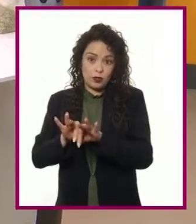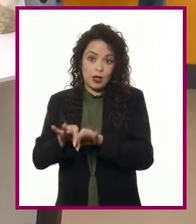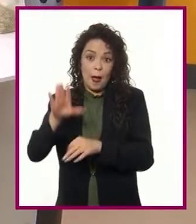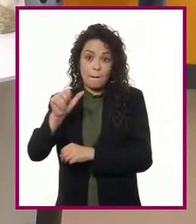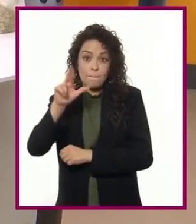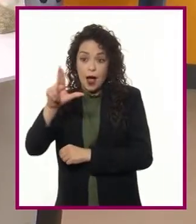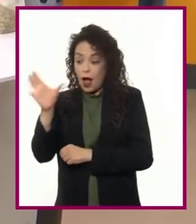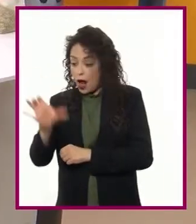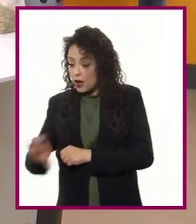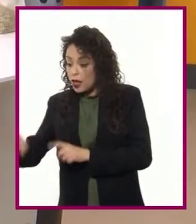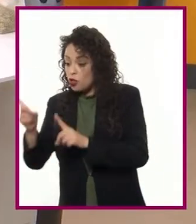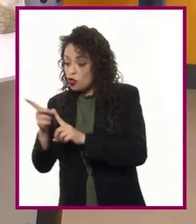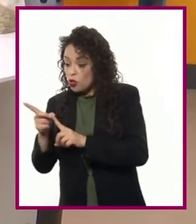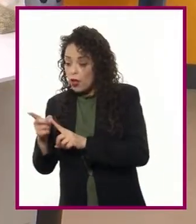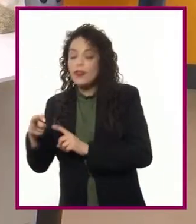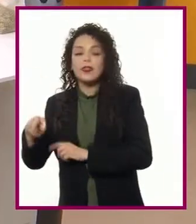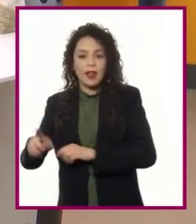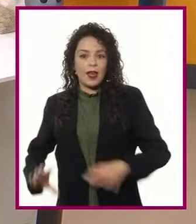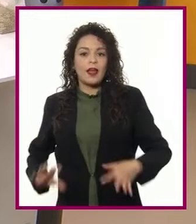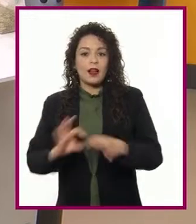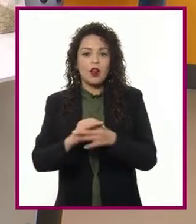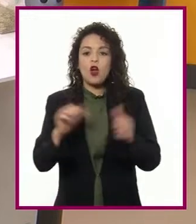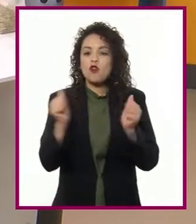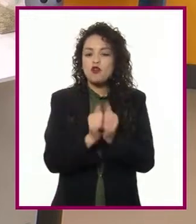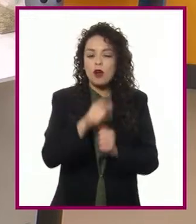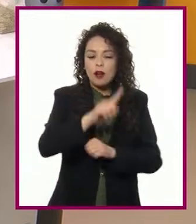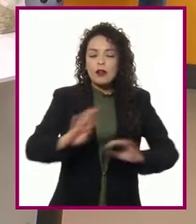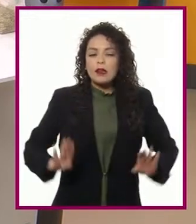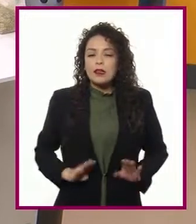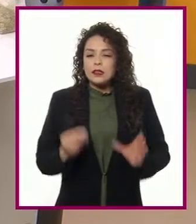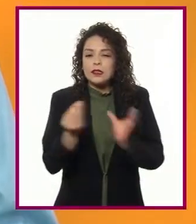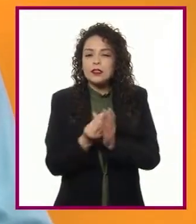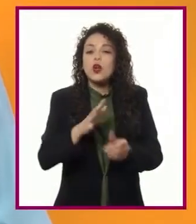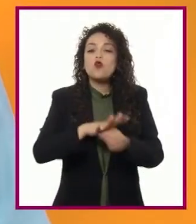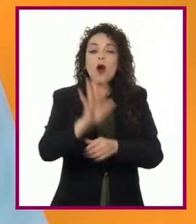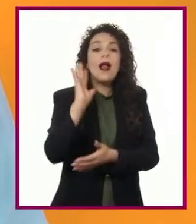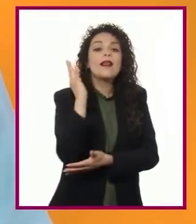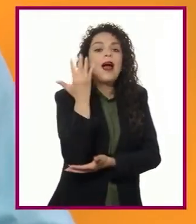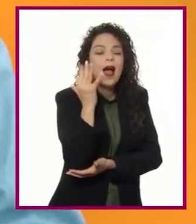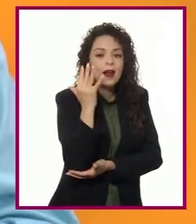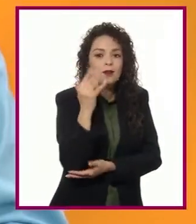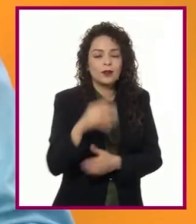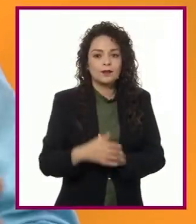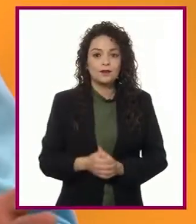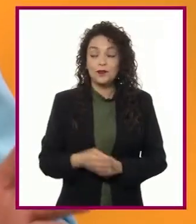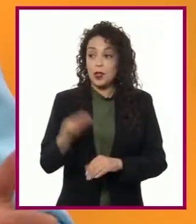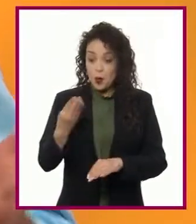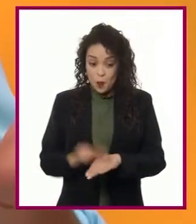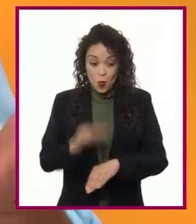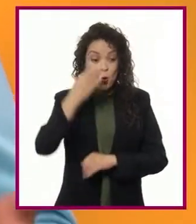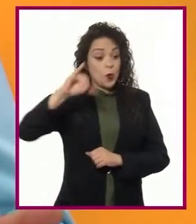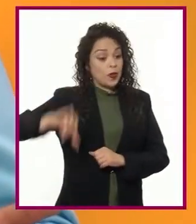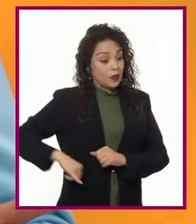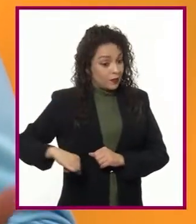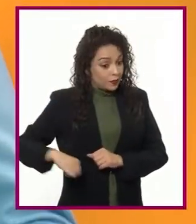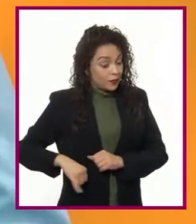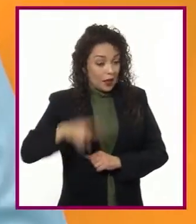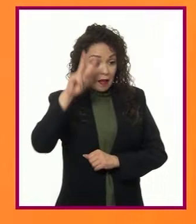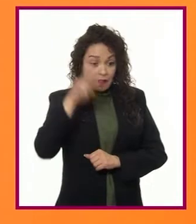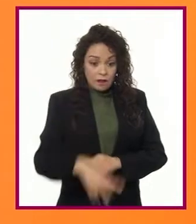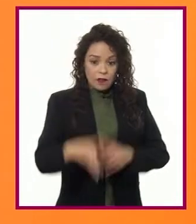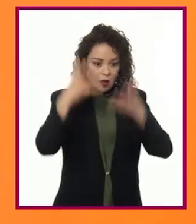la especie de árbol que se pueda dar. Es correcto. Muy interesante todo lo que produce el